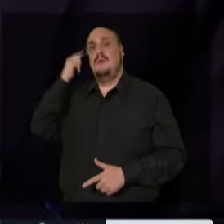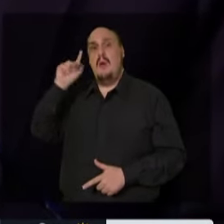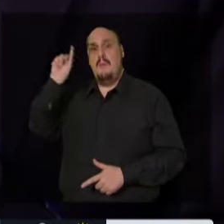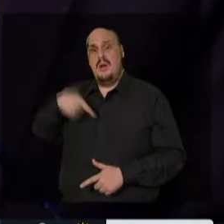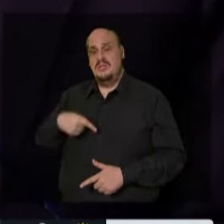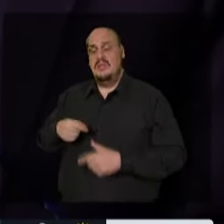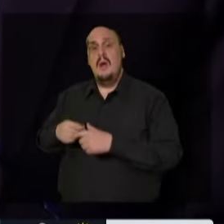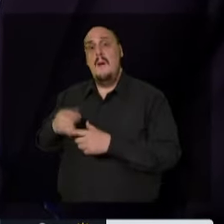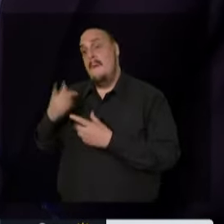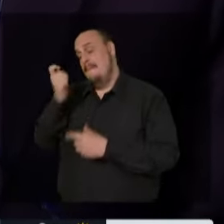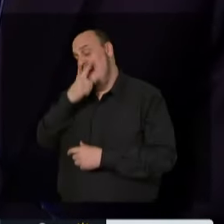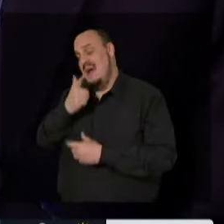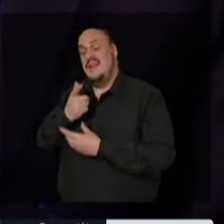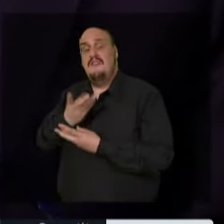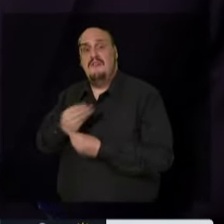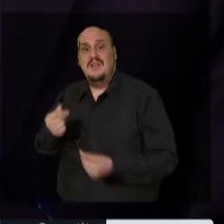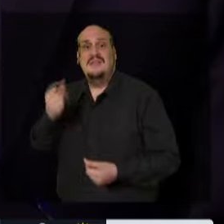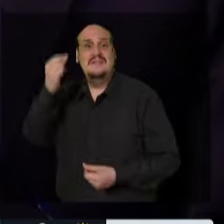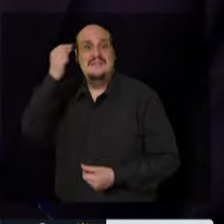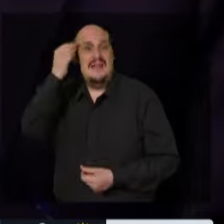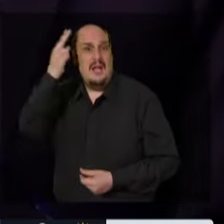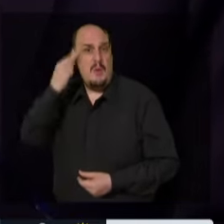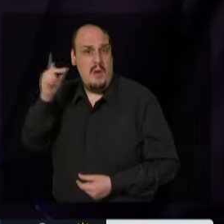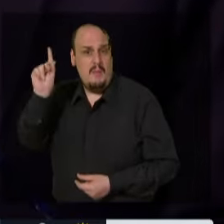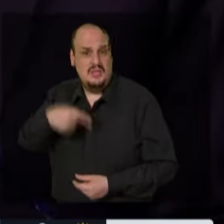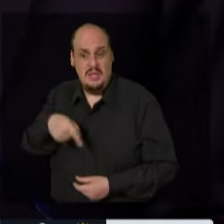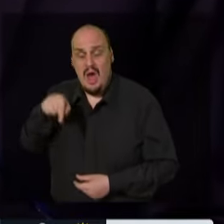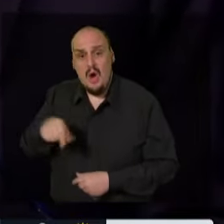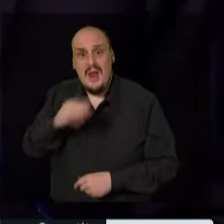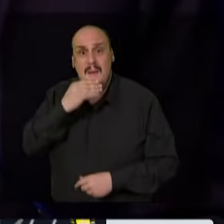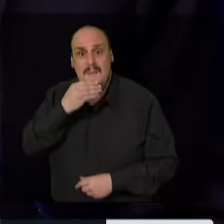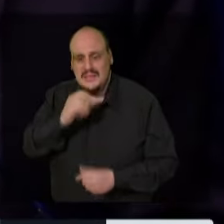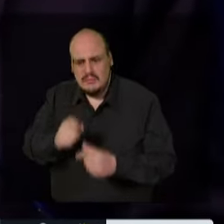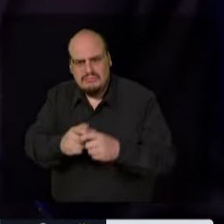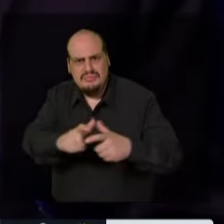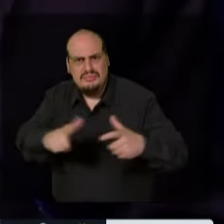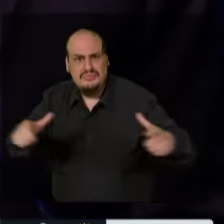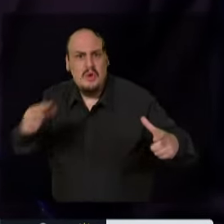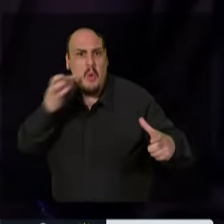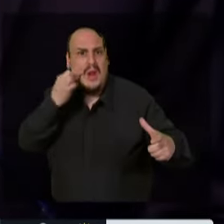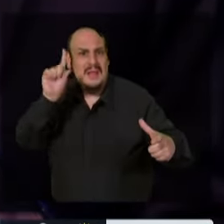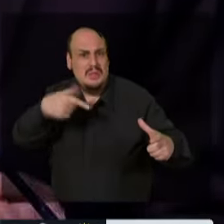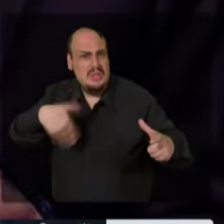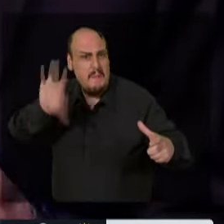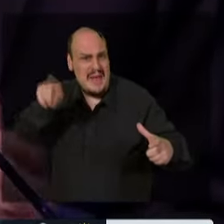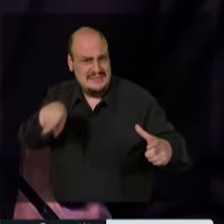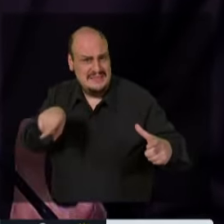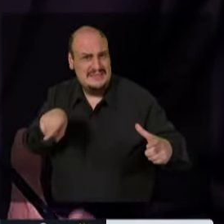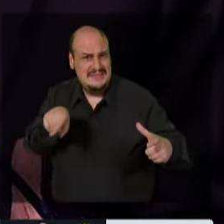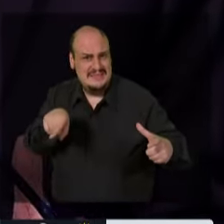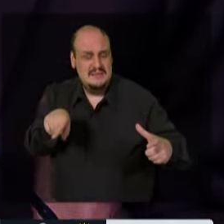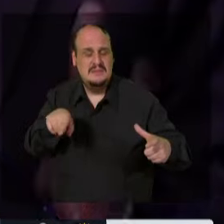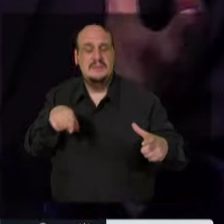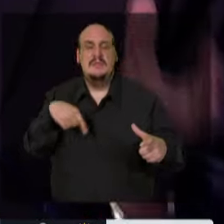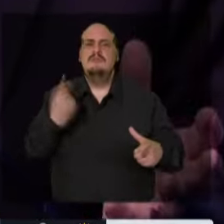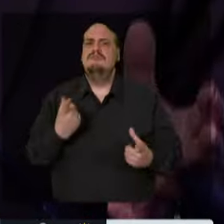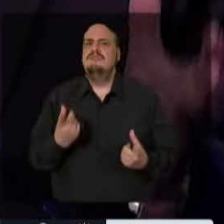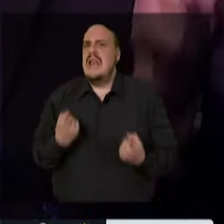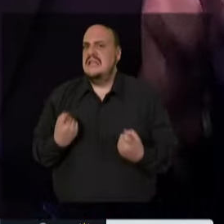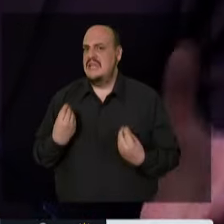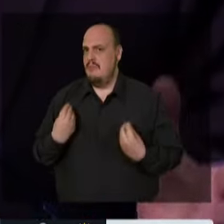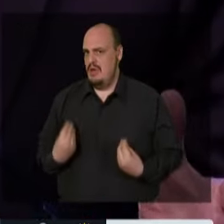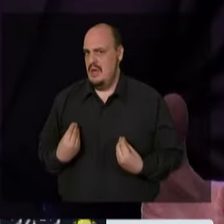con 35%. Y Massa ya la llevó al más del 40%. Lo que precisamos,